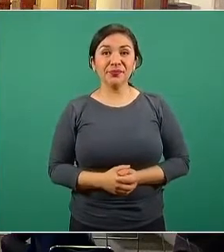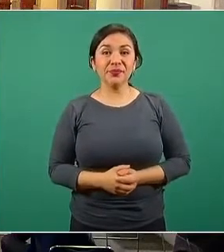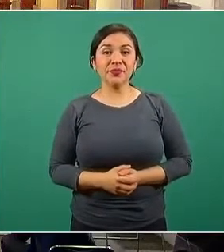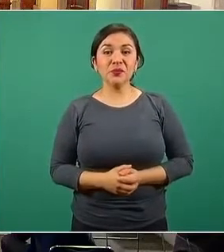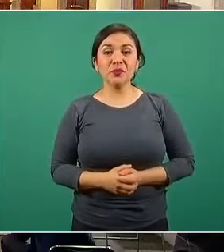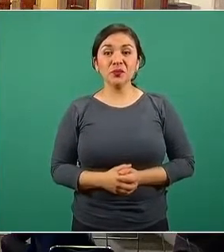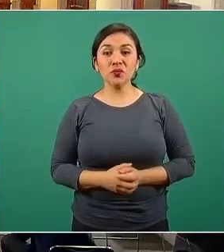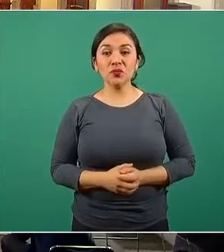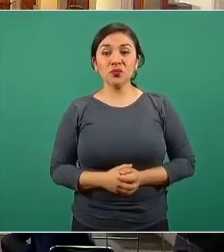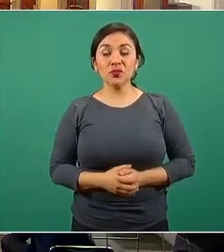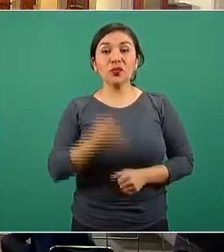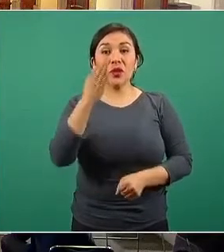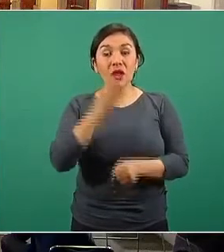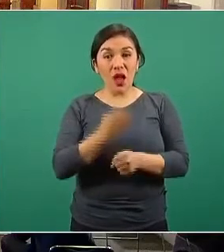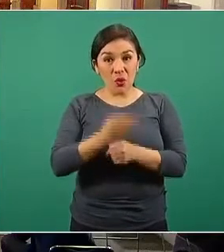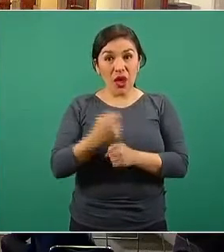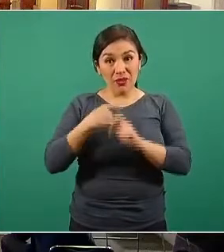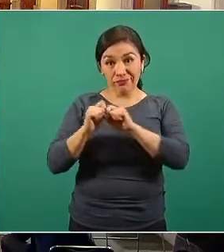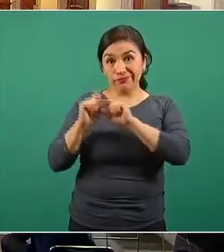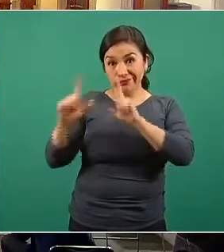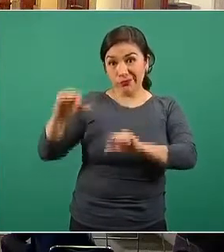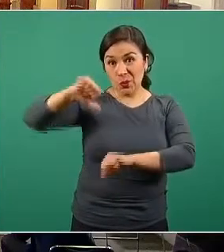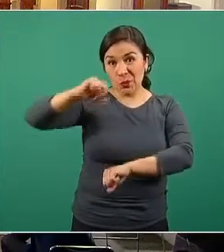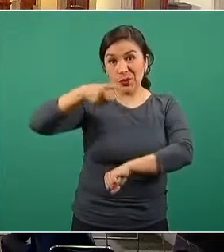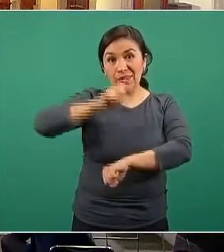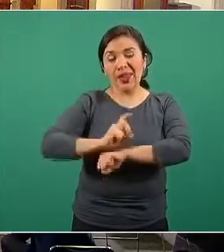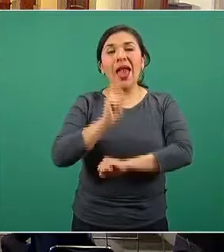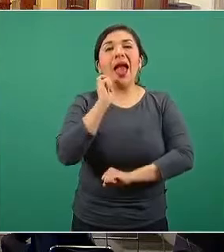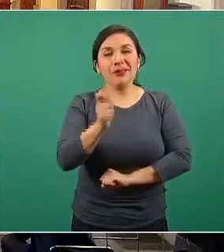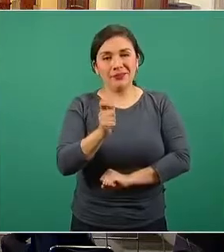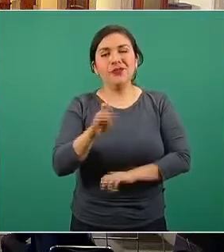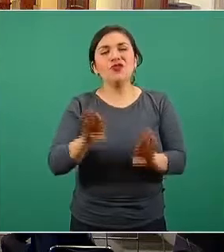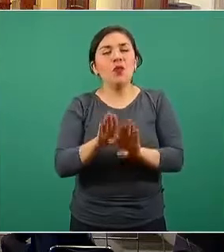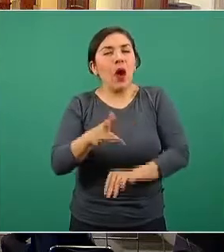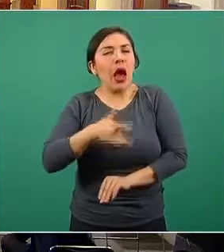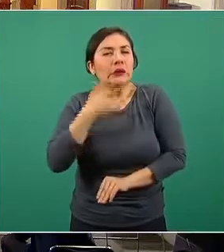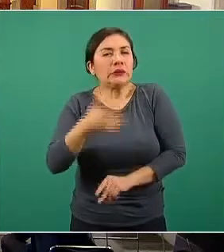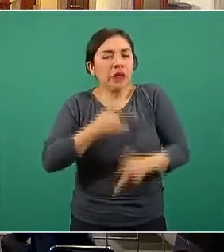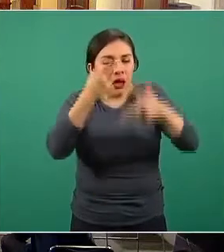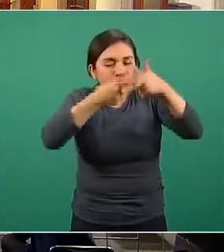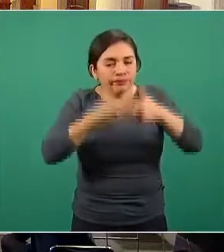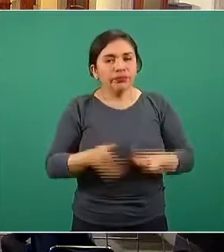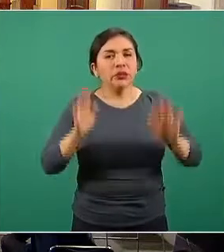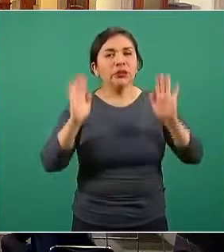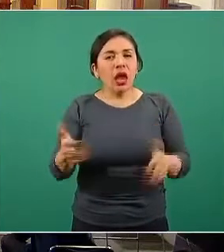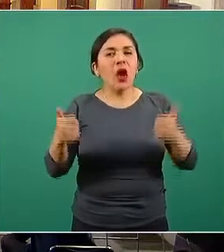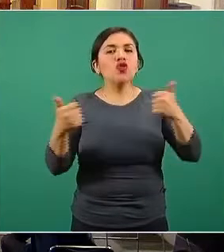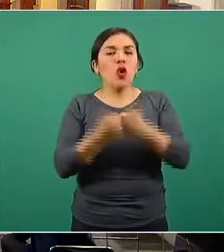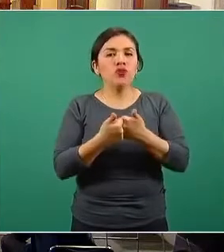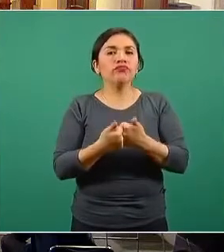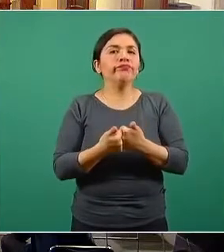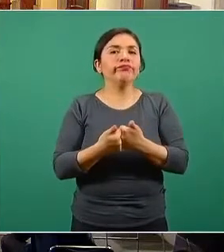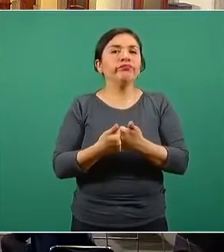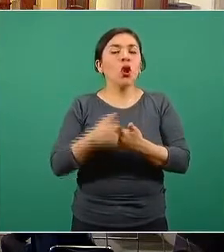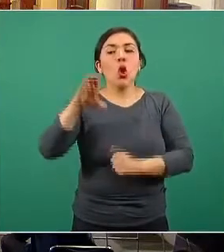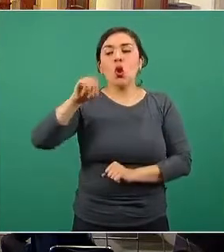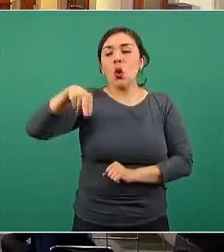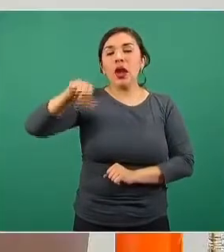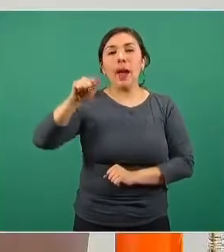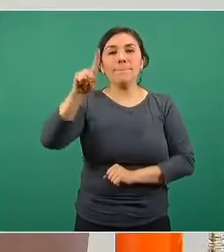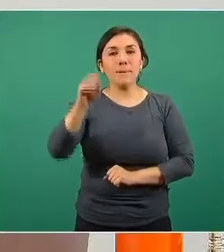Lo que presentamos justo ahora, el día de hoy, son las estimaciones que se han hecho por nuestro propio